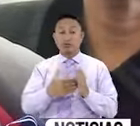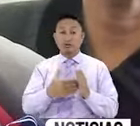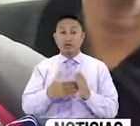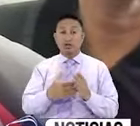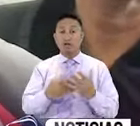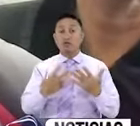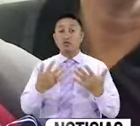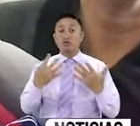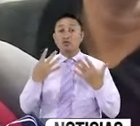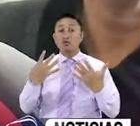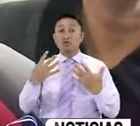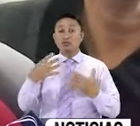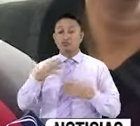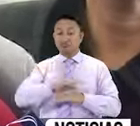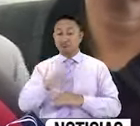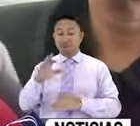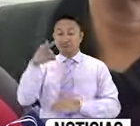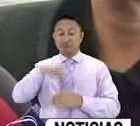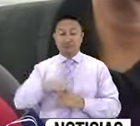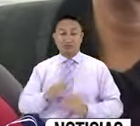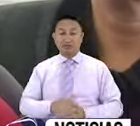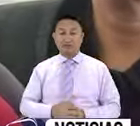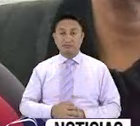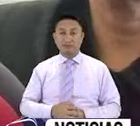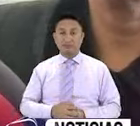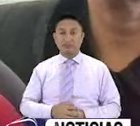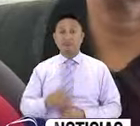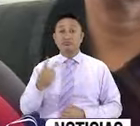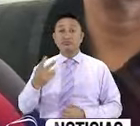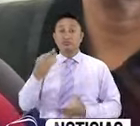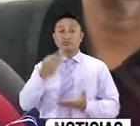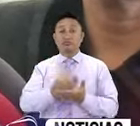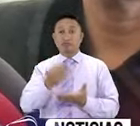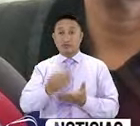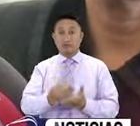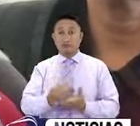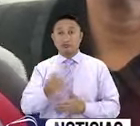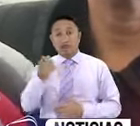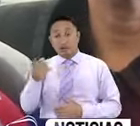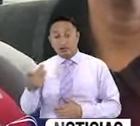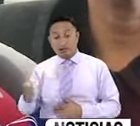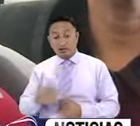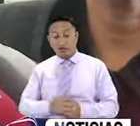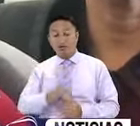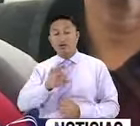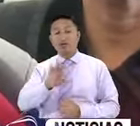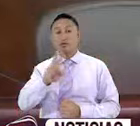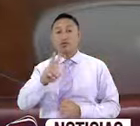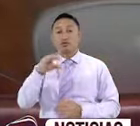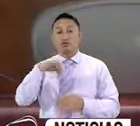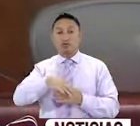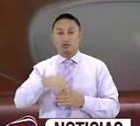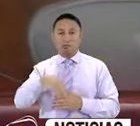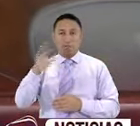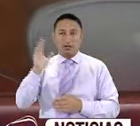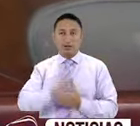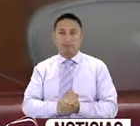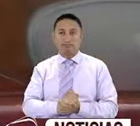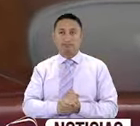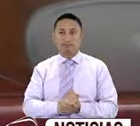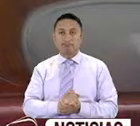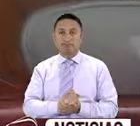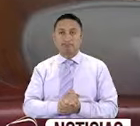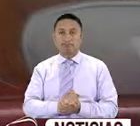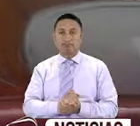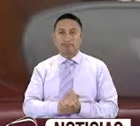abstenciones, ojo, 2 ausencias. Ahí están ya más de 92 votos. El oficialismo también está